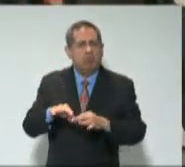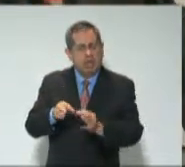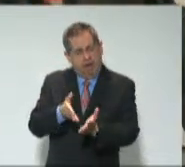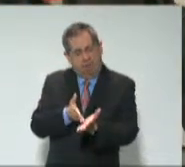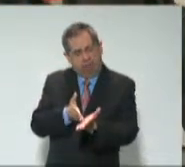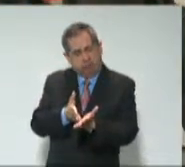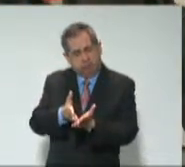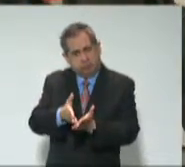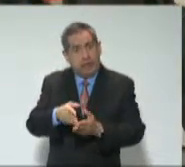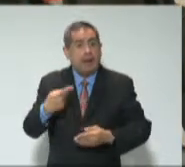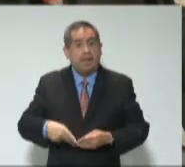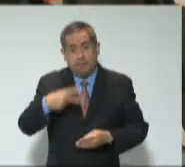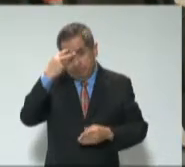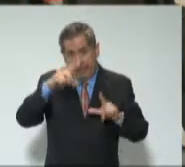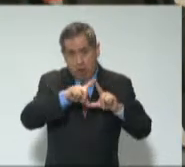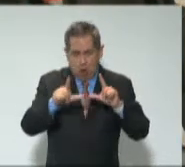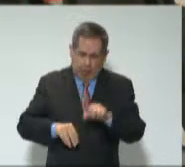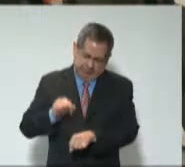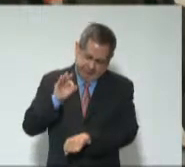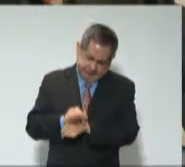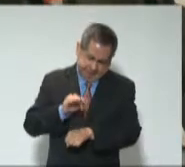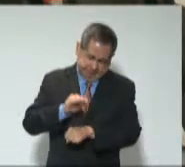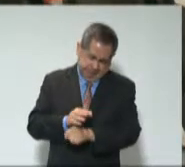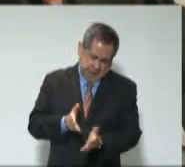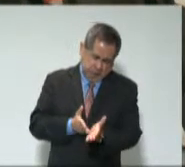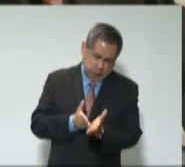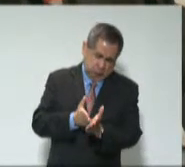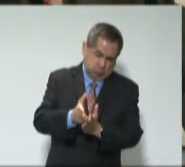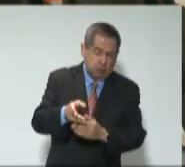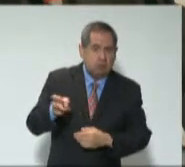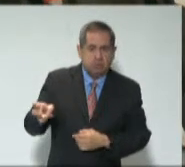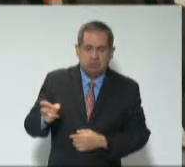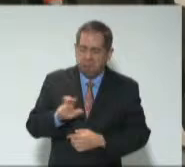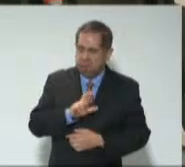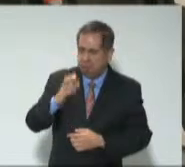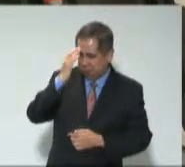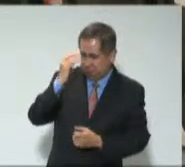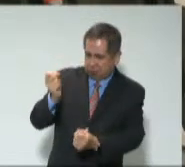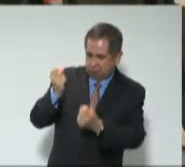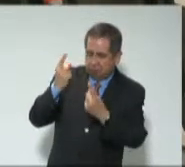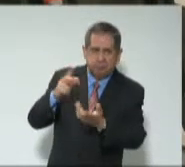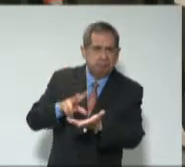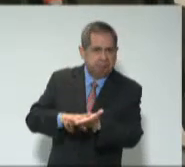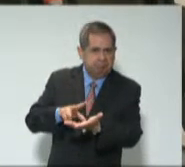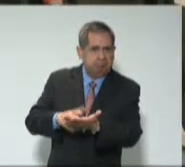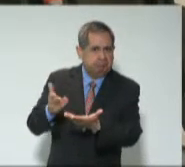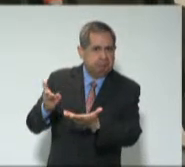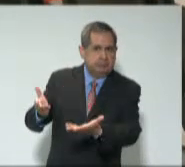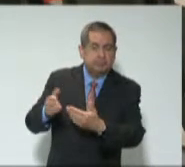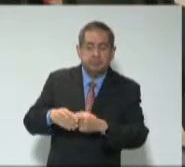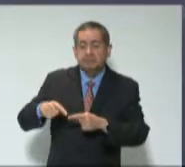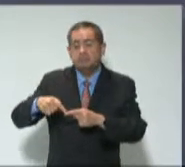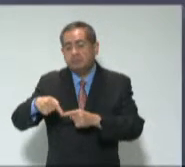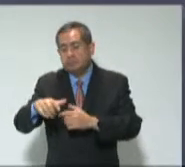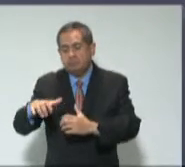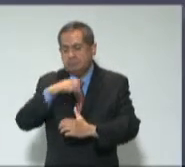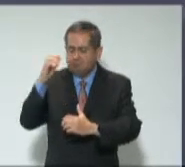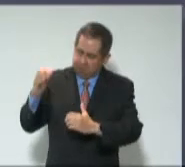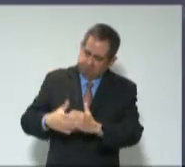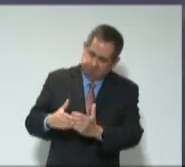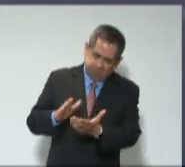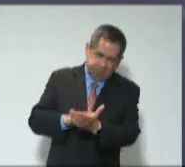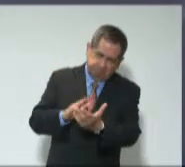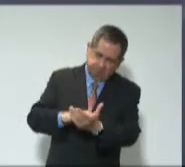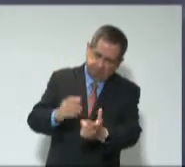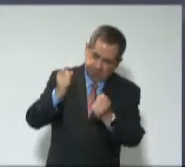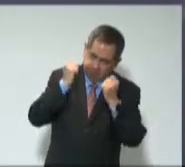a México lo reconocemos lo valoramos ahora que concluye su